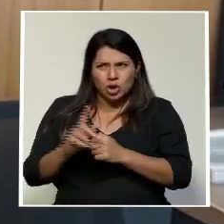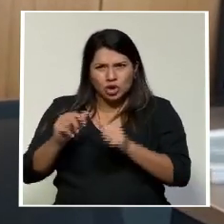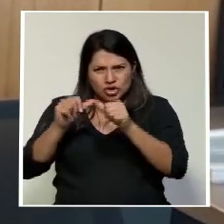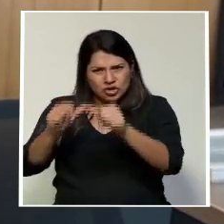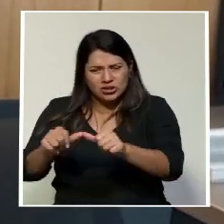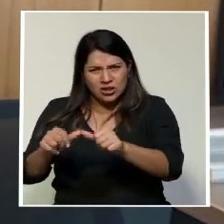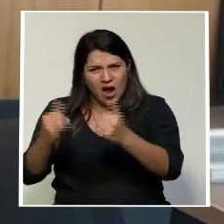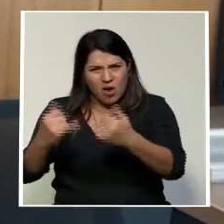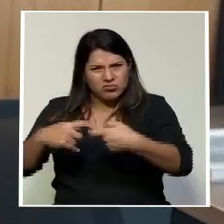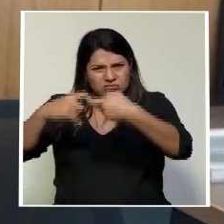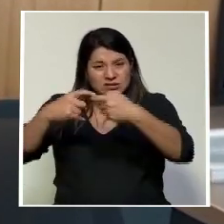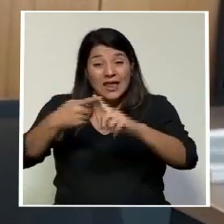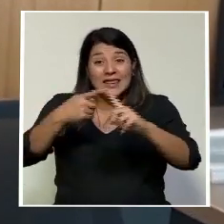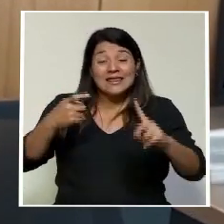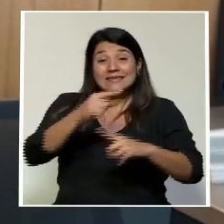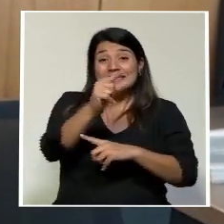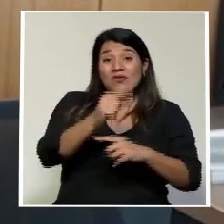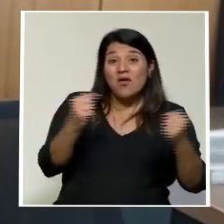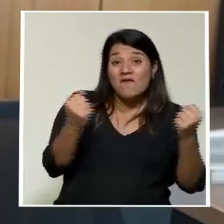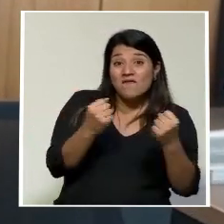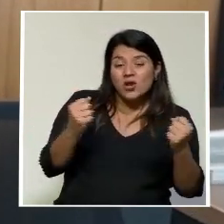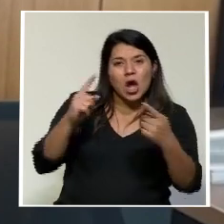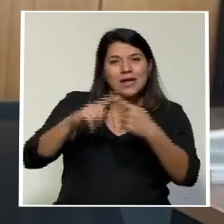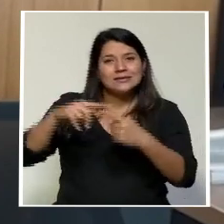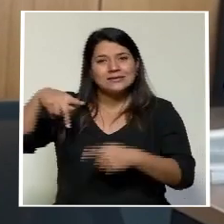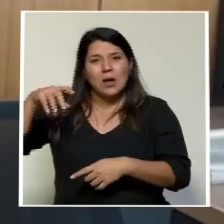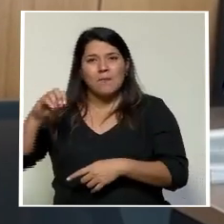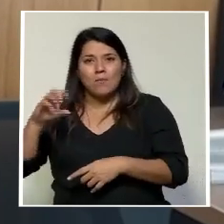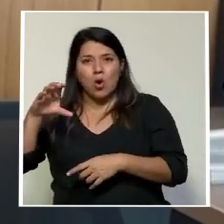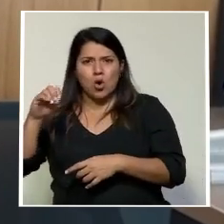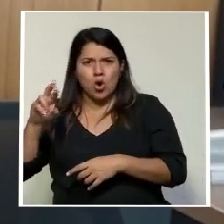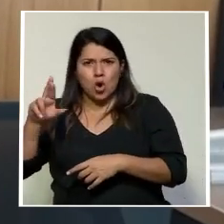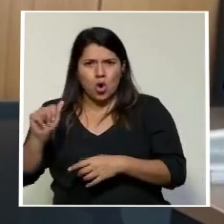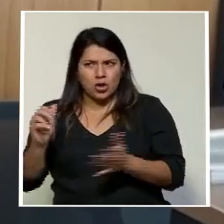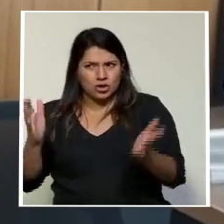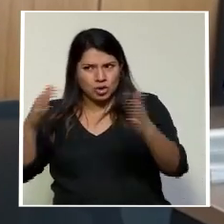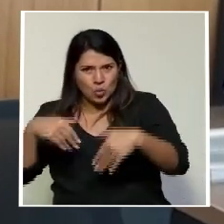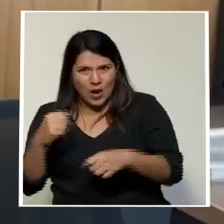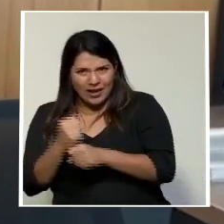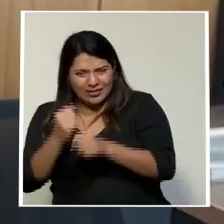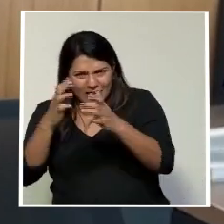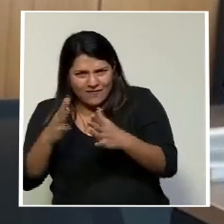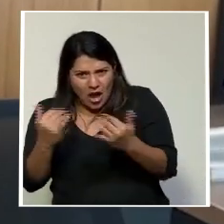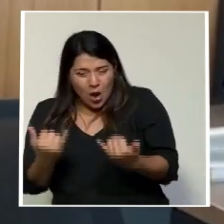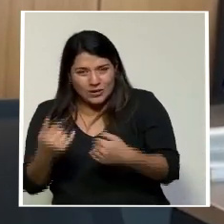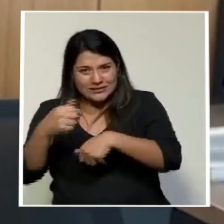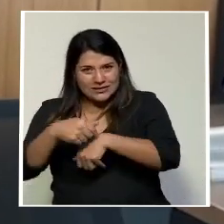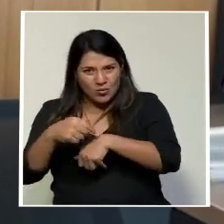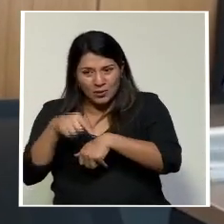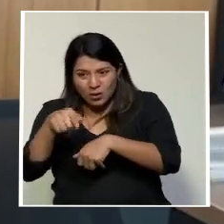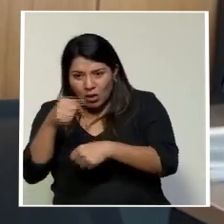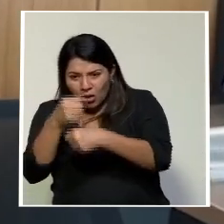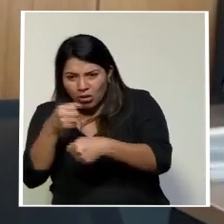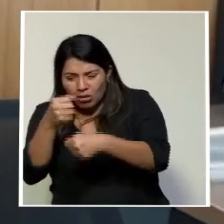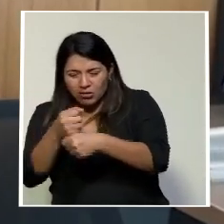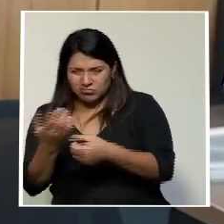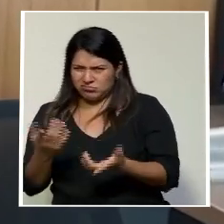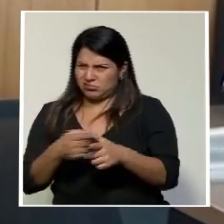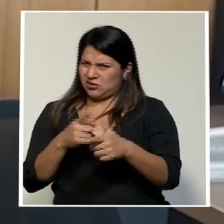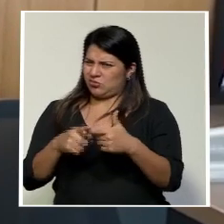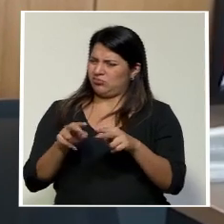Frío hasta Pocora. No se ven cuadrillas de trabajadores en este momento en ese sector, lo cual nos llama